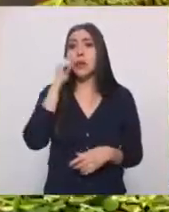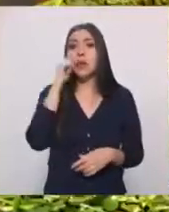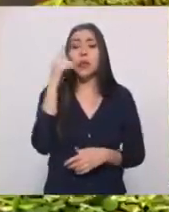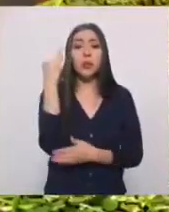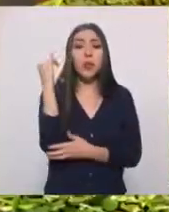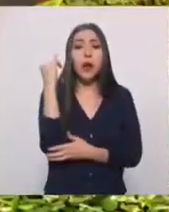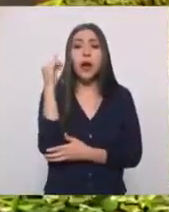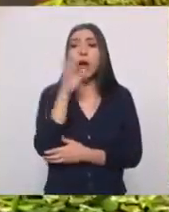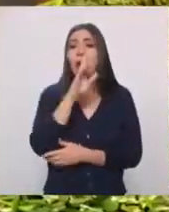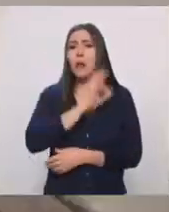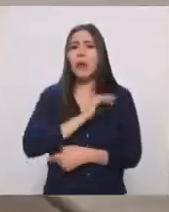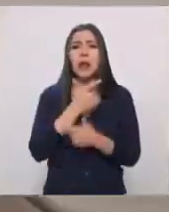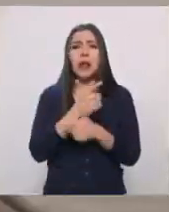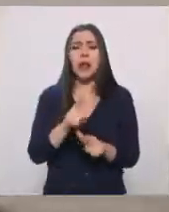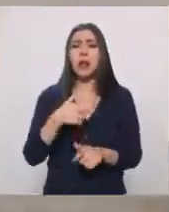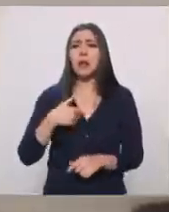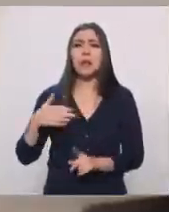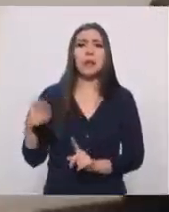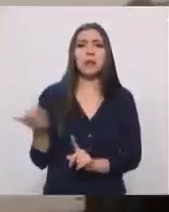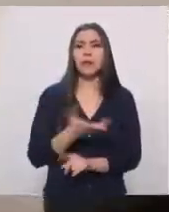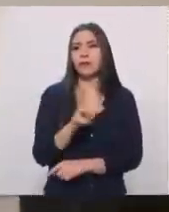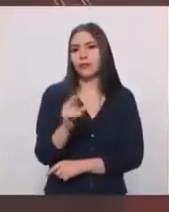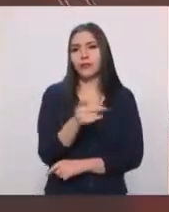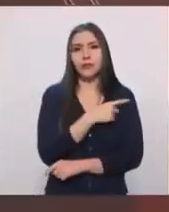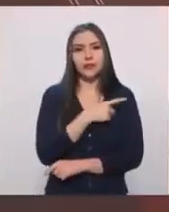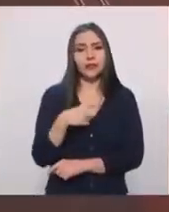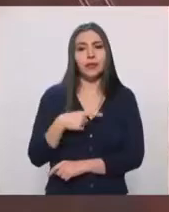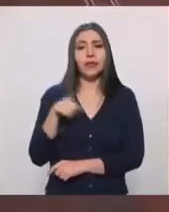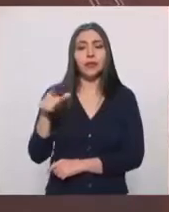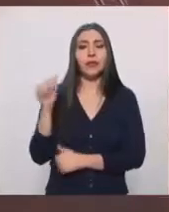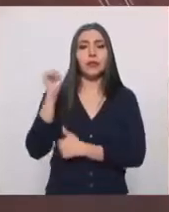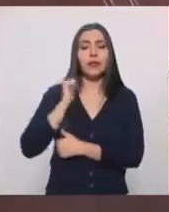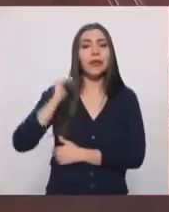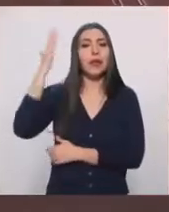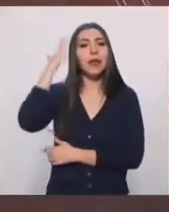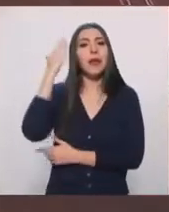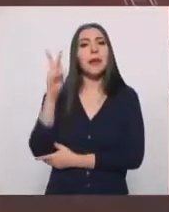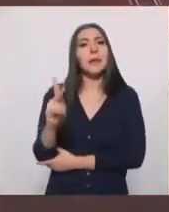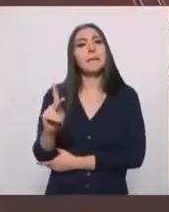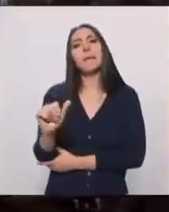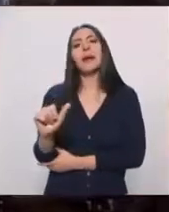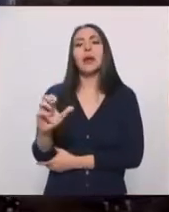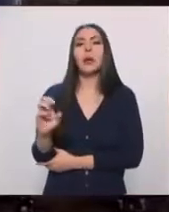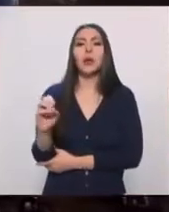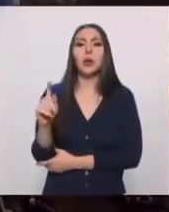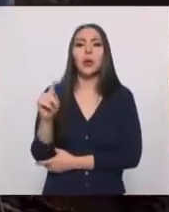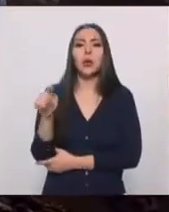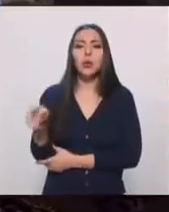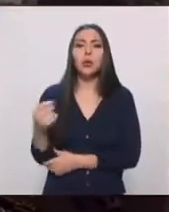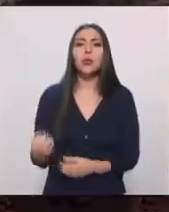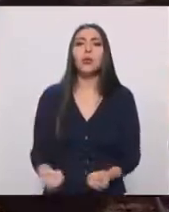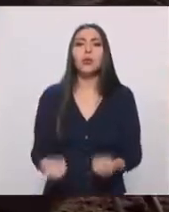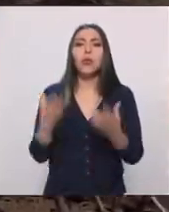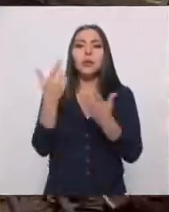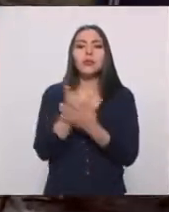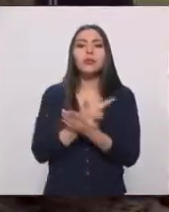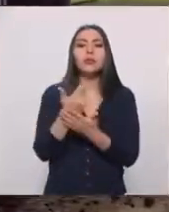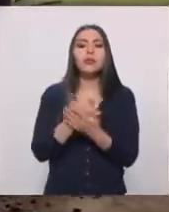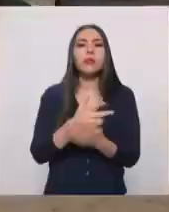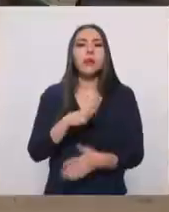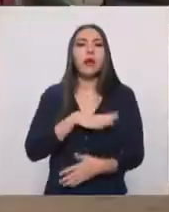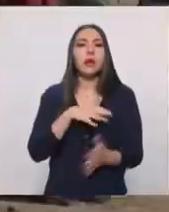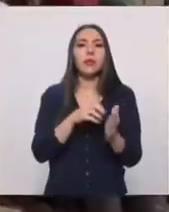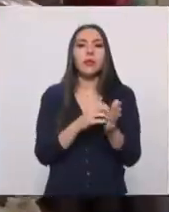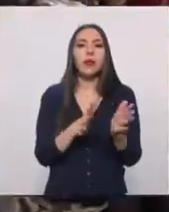un registro, la Procuraduría de la PAOT aquí en la Ciudad de México, digamos, tiene monitoreado esto, eso es